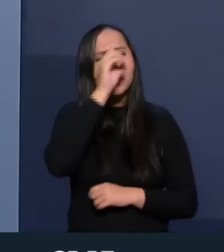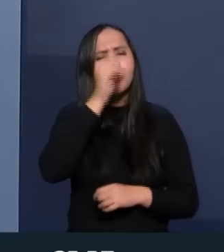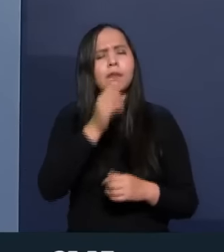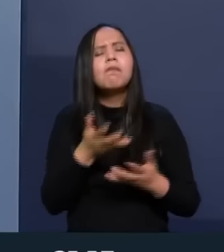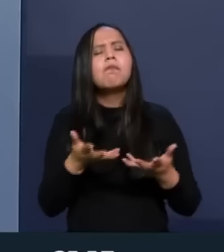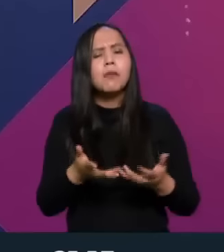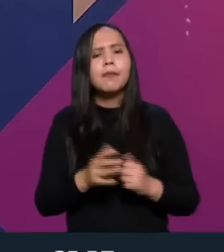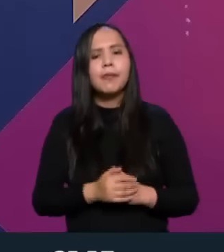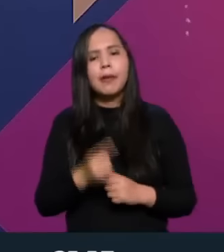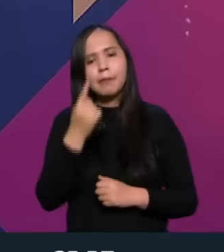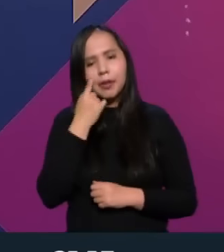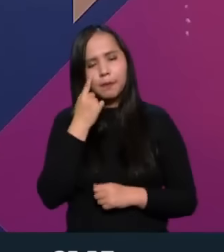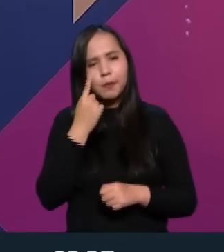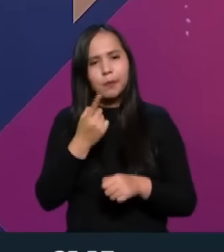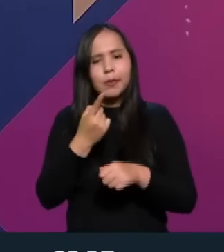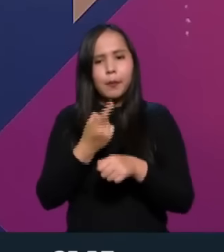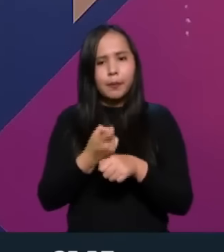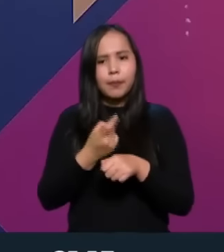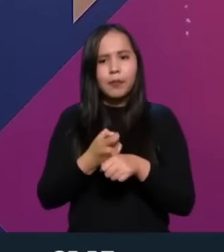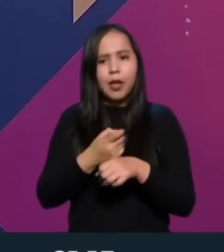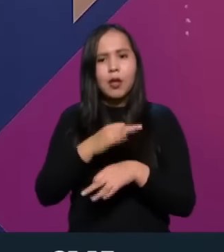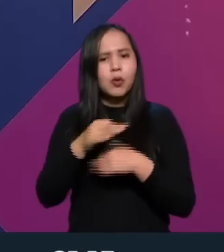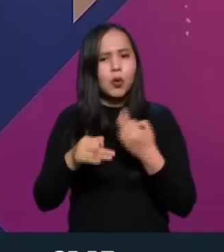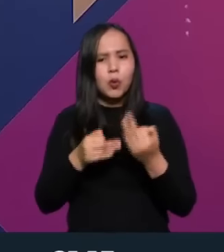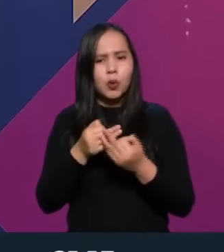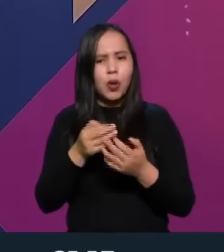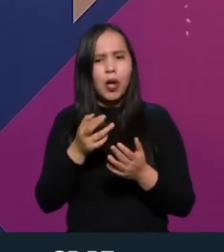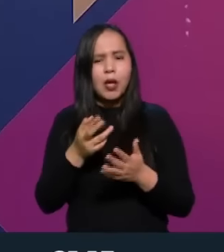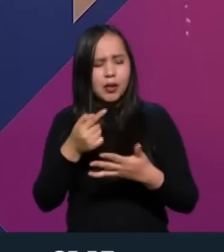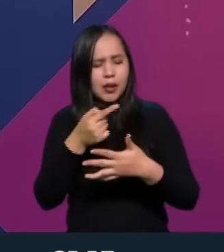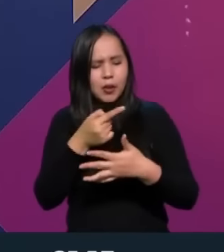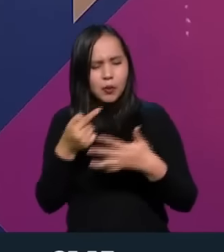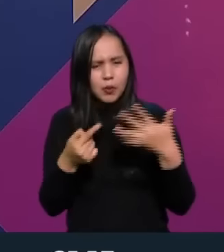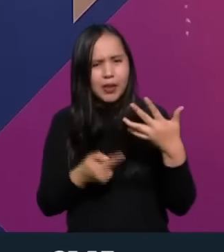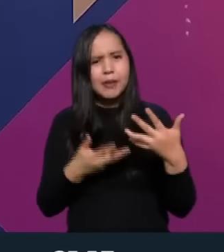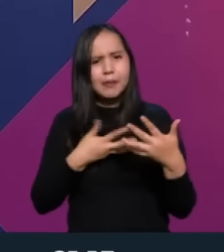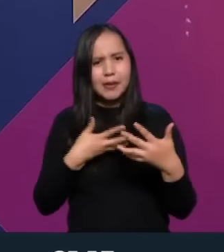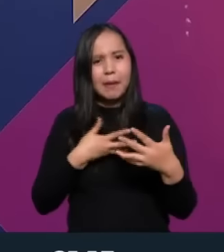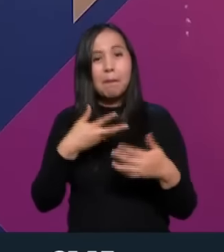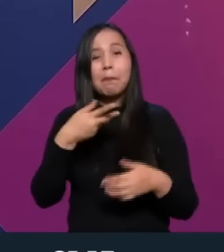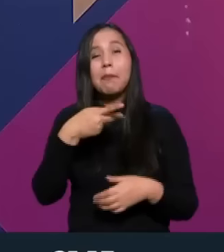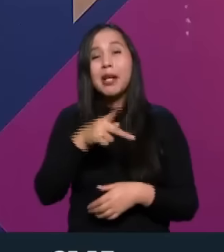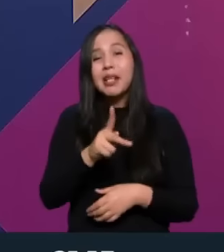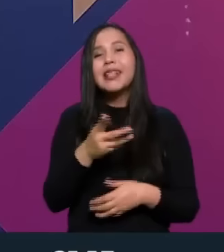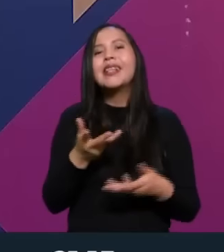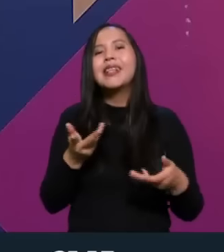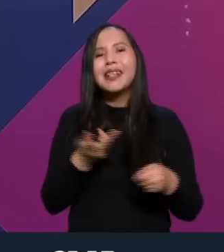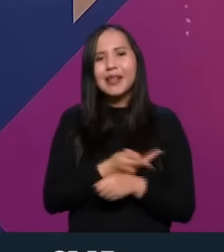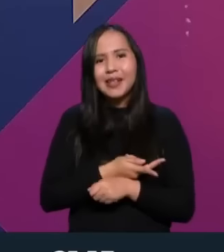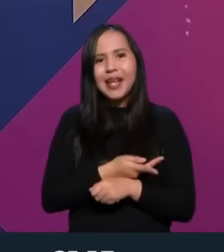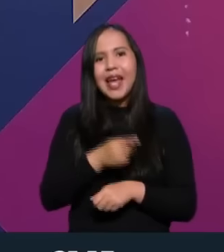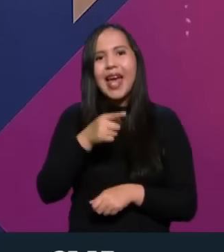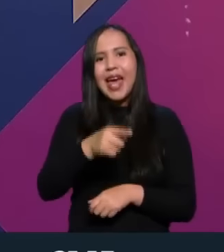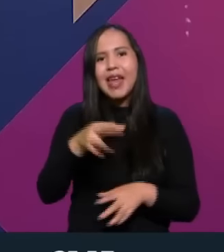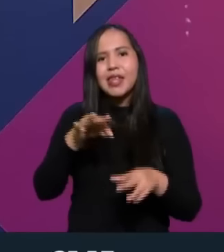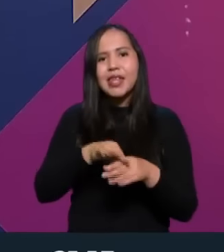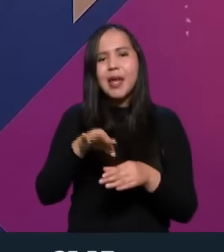análisis? Bueno, primero lo tenían todo armado, pero lo que no se esperaban era el voto del